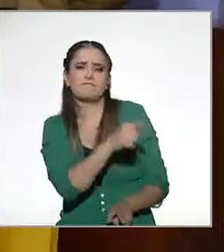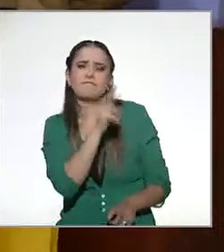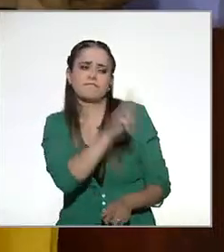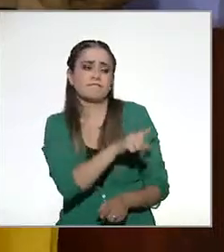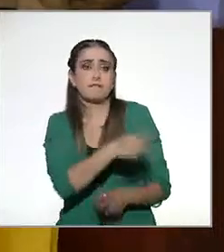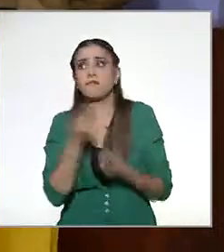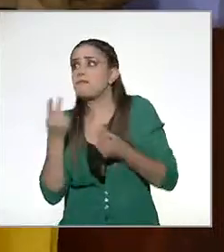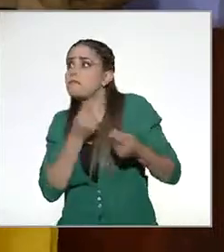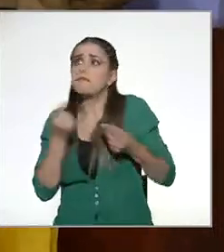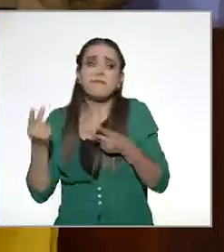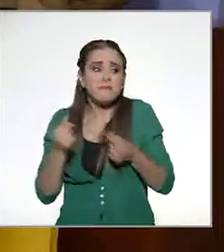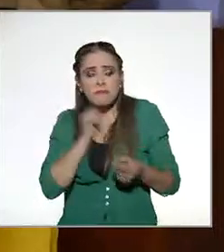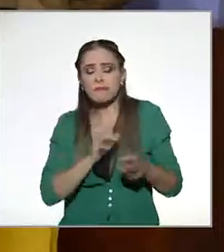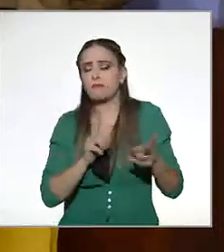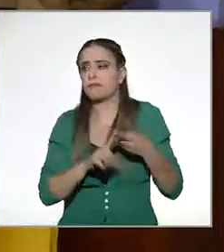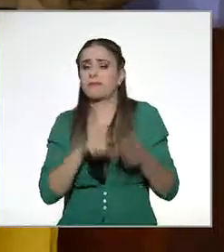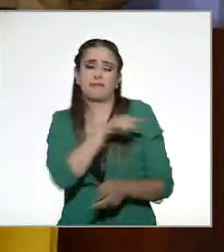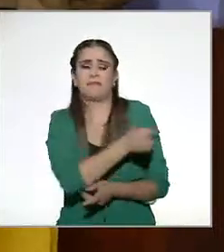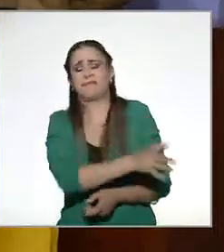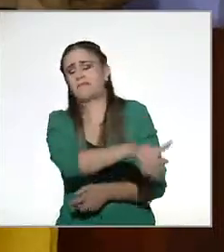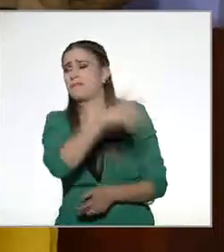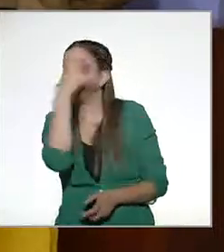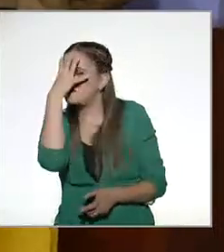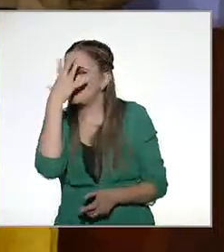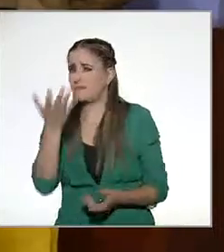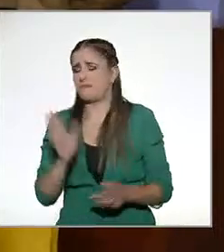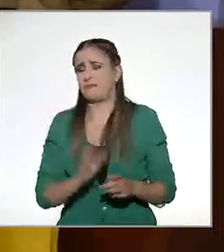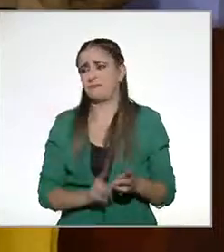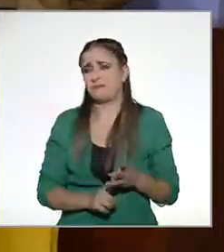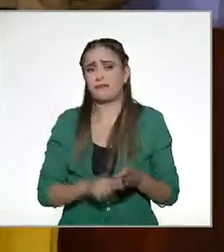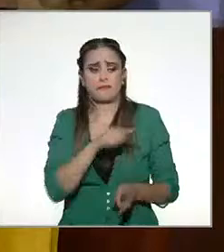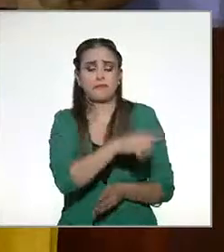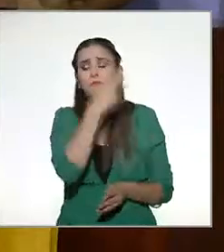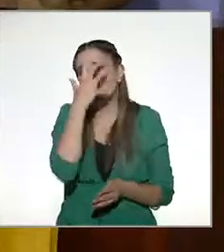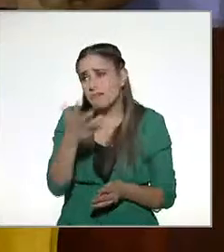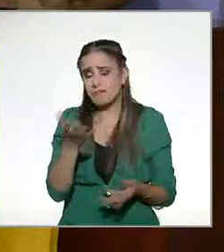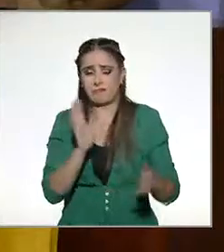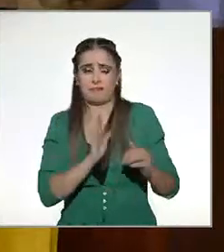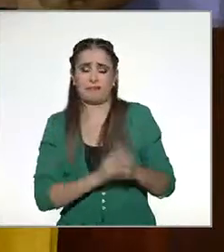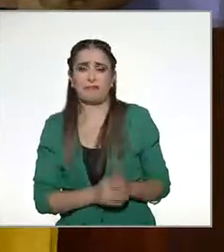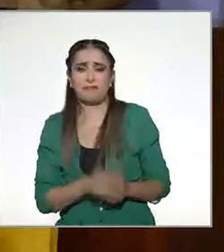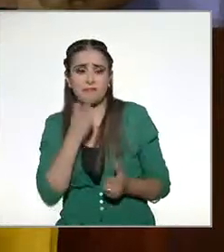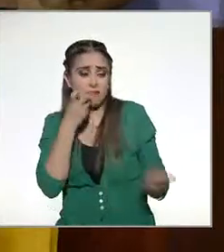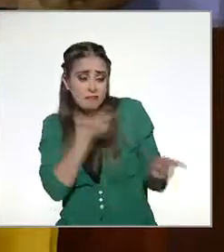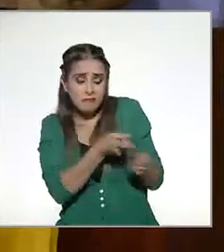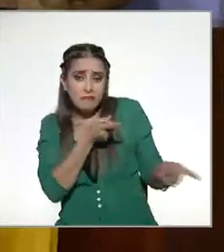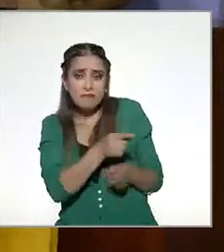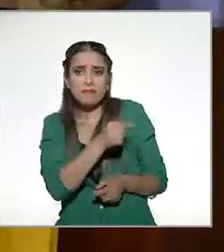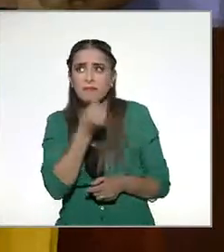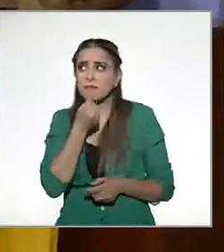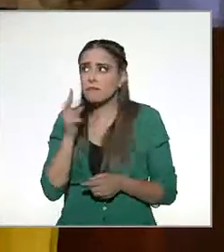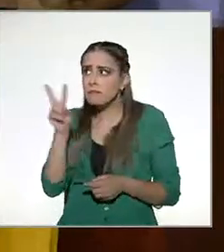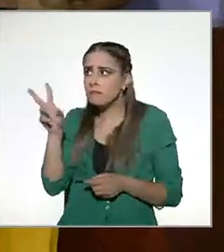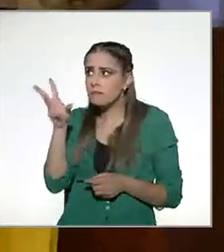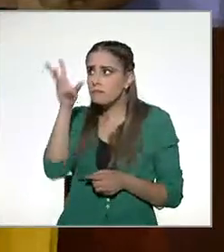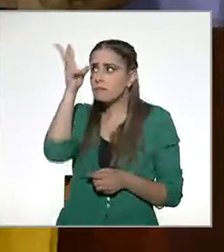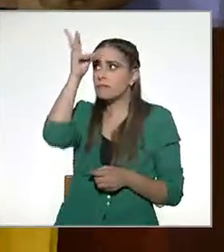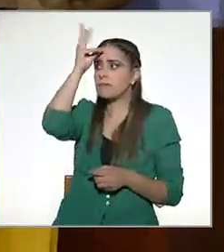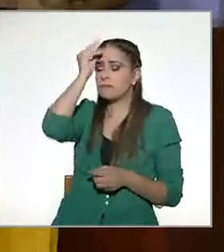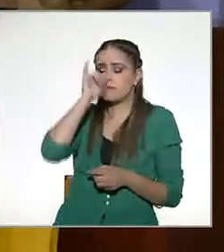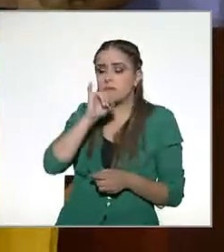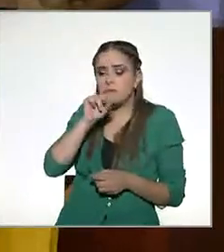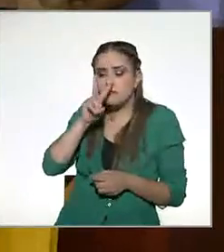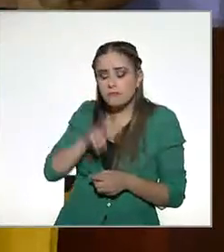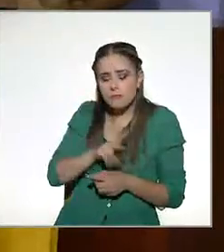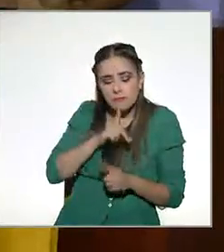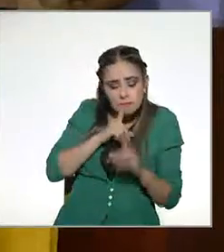muy ansiosos, muy tímidos, o que si son niños muy serios, hace que de repente los niños muestren esas actitudes o se la crean y no